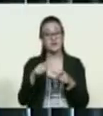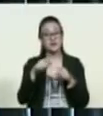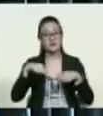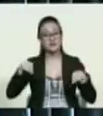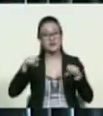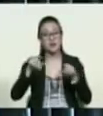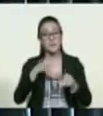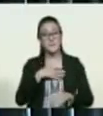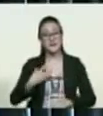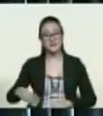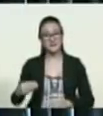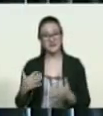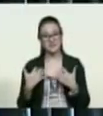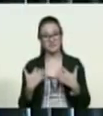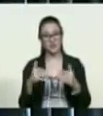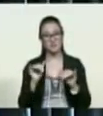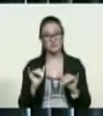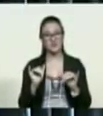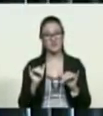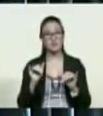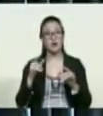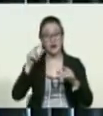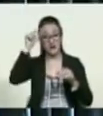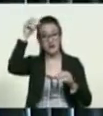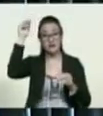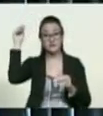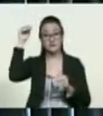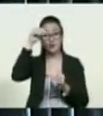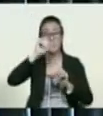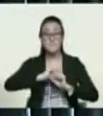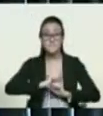el momento en que penetrara a la tribuna